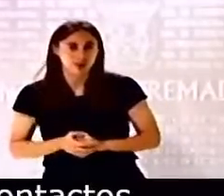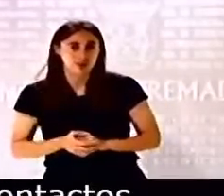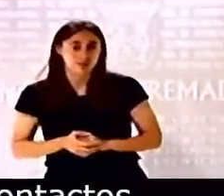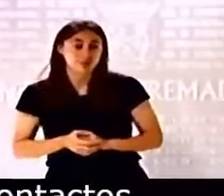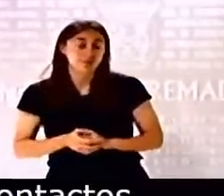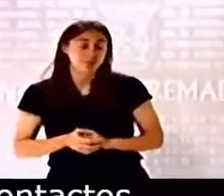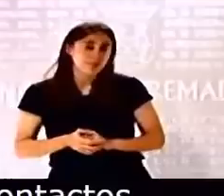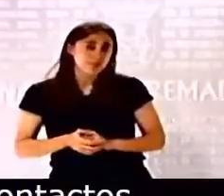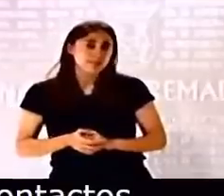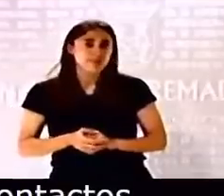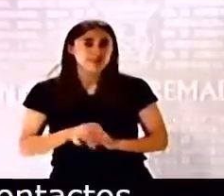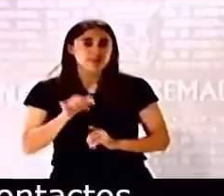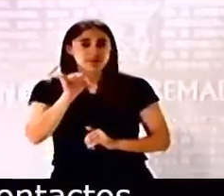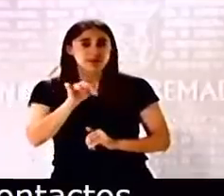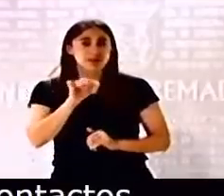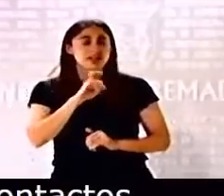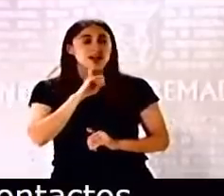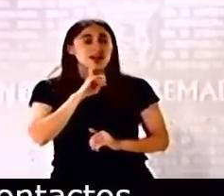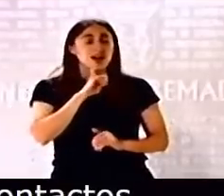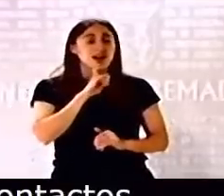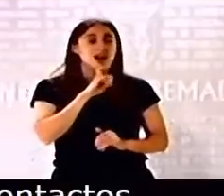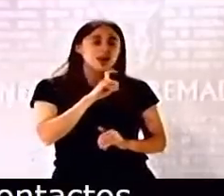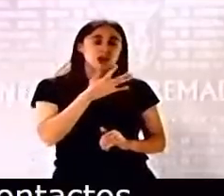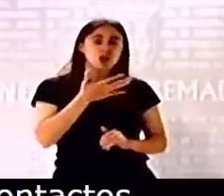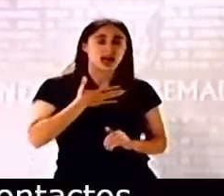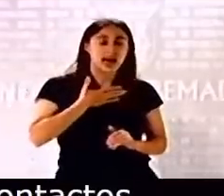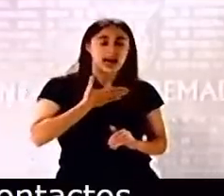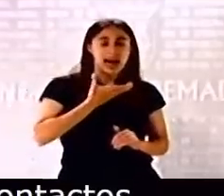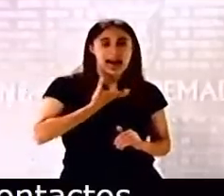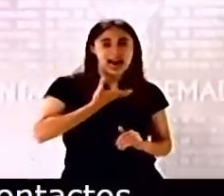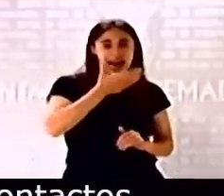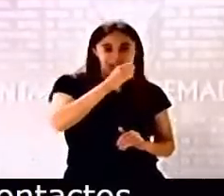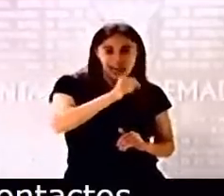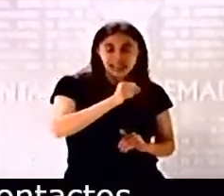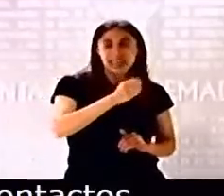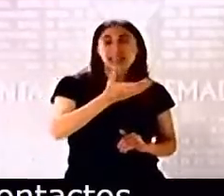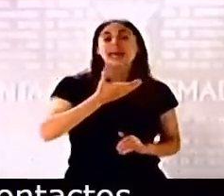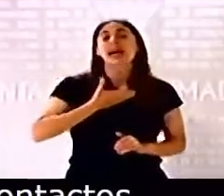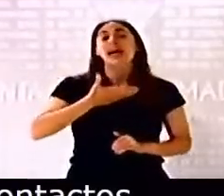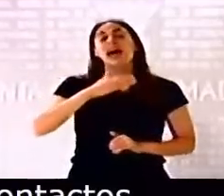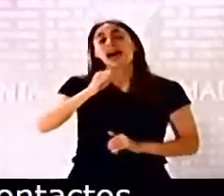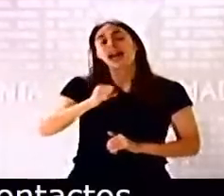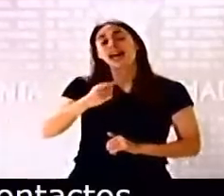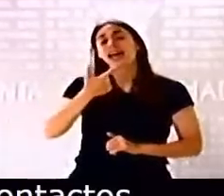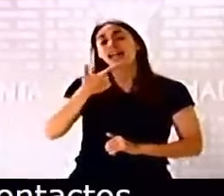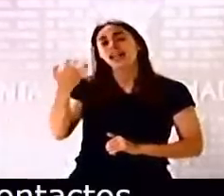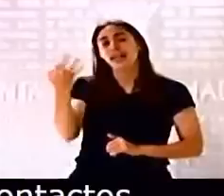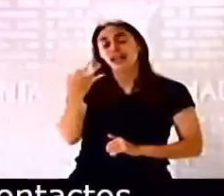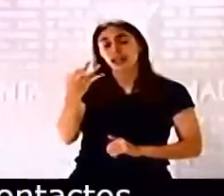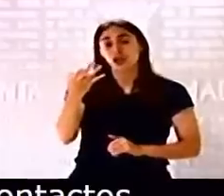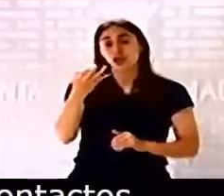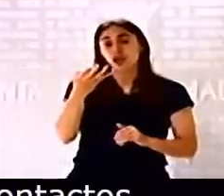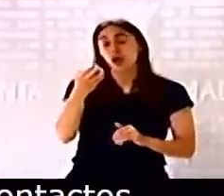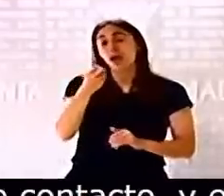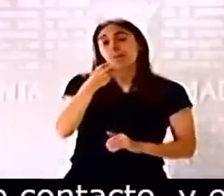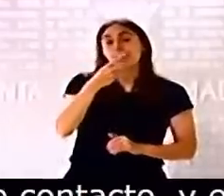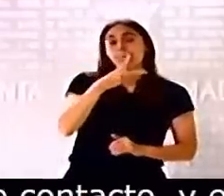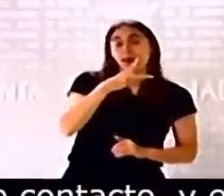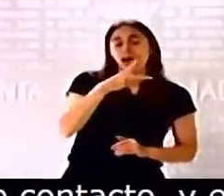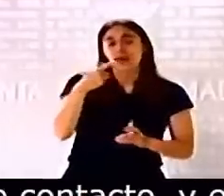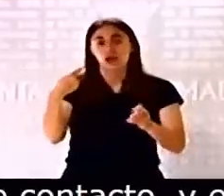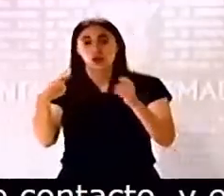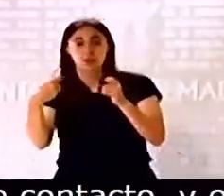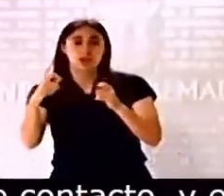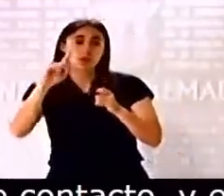Y estas advertencias se las he hecho al alcalde y el alcalde lo que me ha manifestado es que los bares en este momento y los comercios es como si estuviesen cerrados en